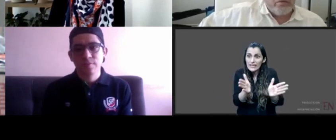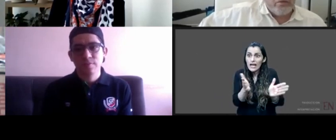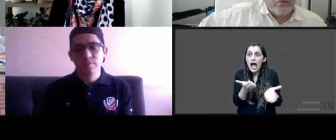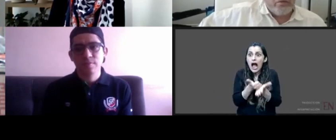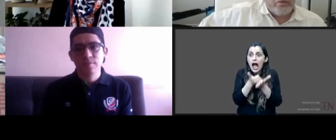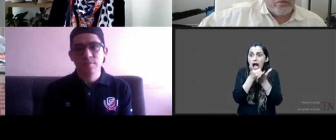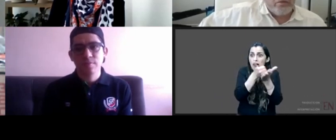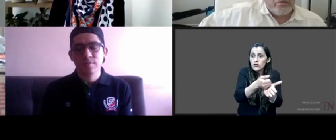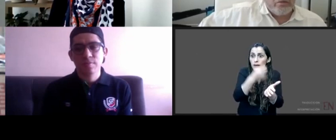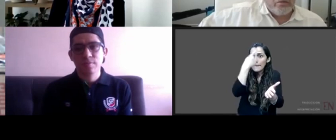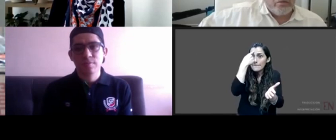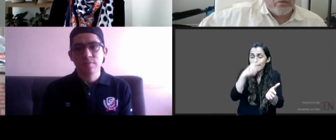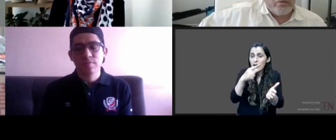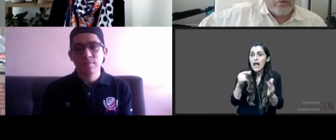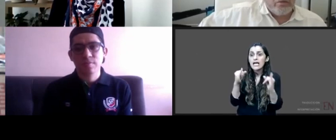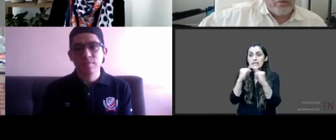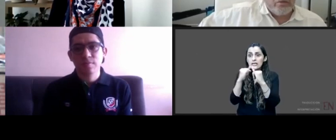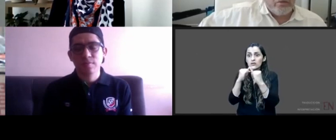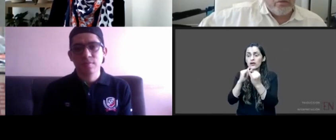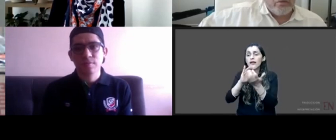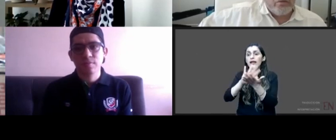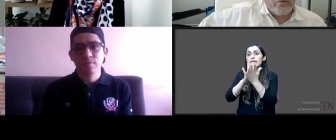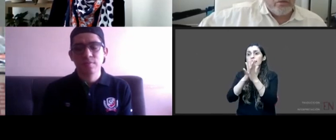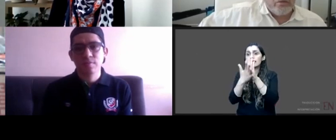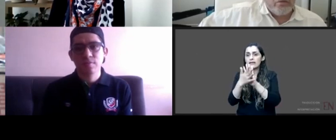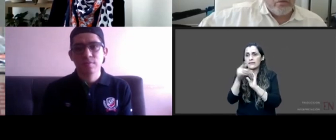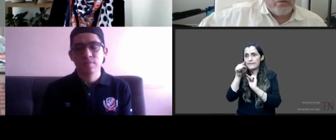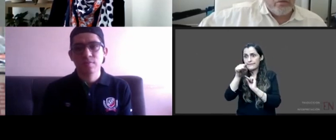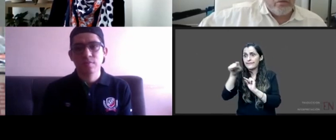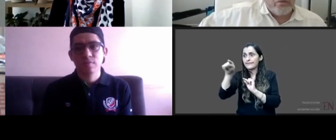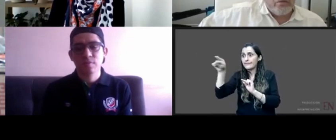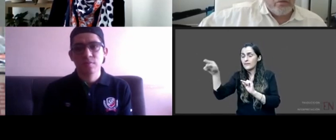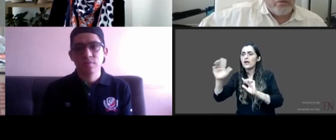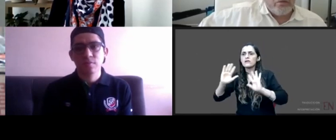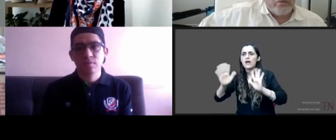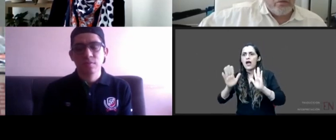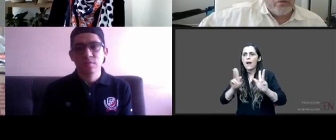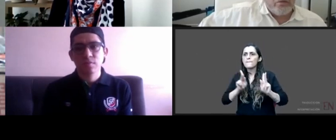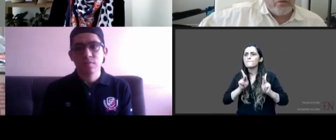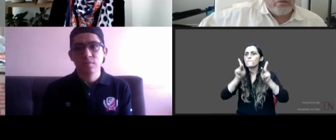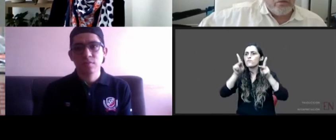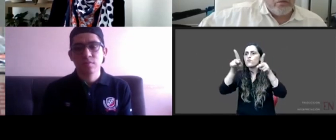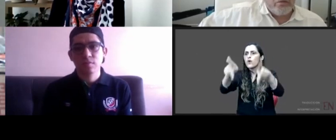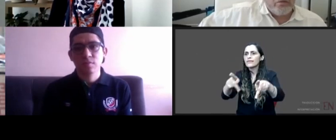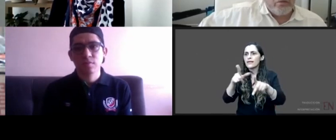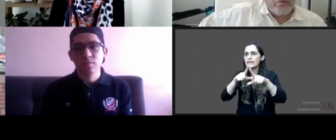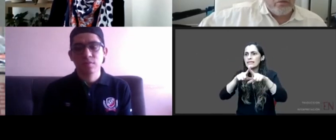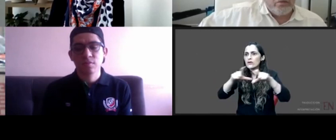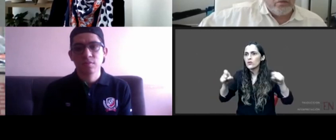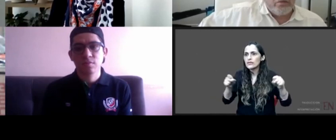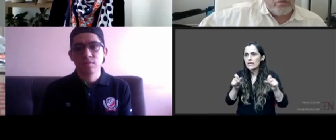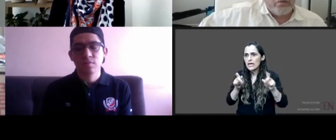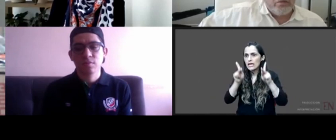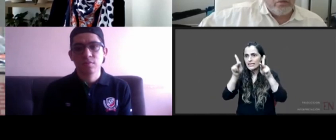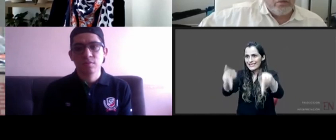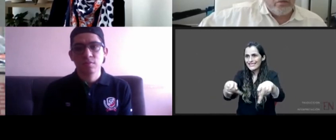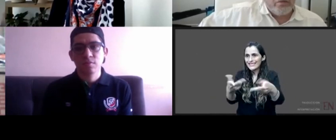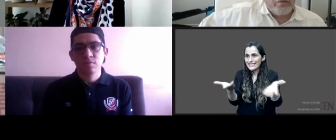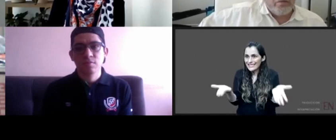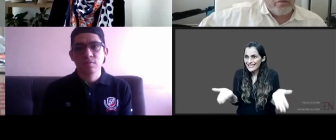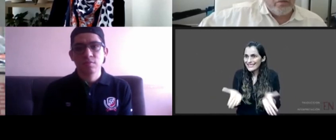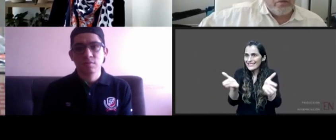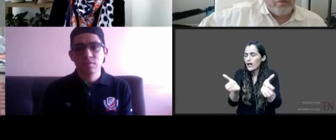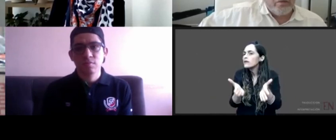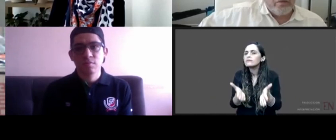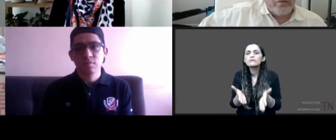mecanismos para que las instituciones del Estado construyan las puentes lingüísticas y culturales necesarias para